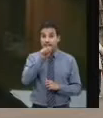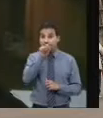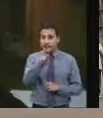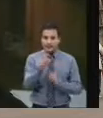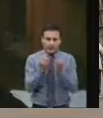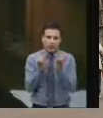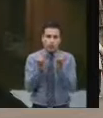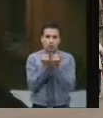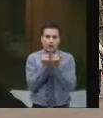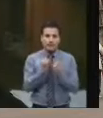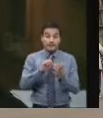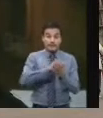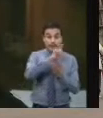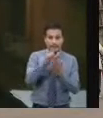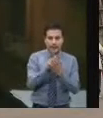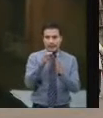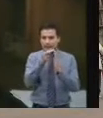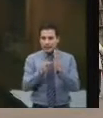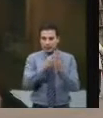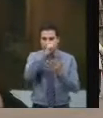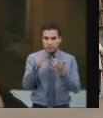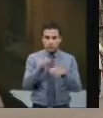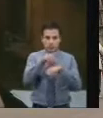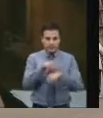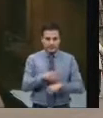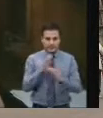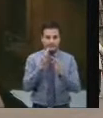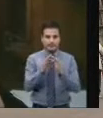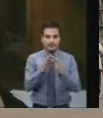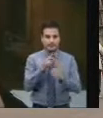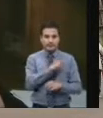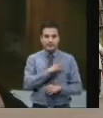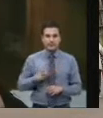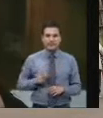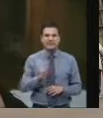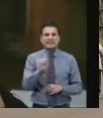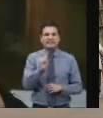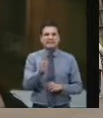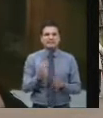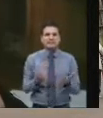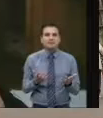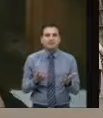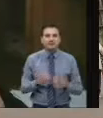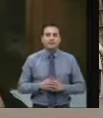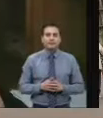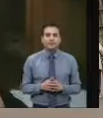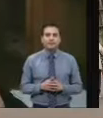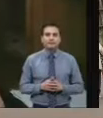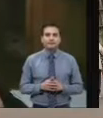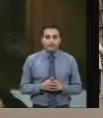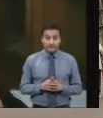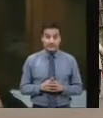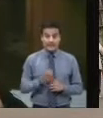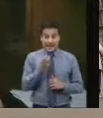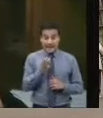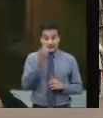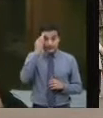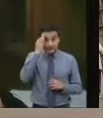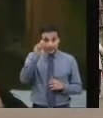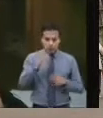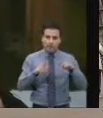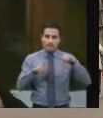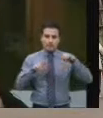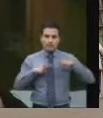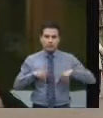control previstos legalmente. Esto implica que, por un lado, se propicia un ambiente neutral en el que la